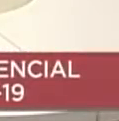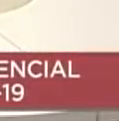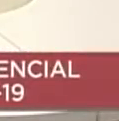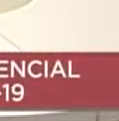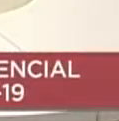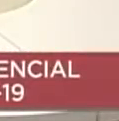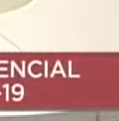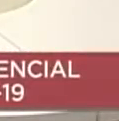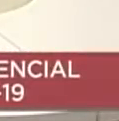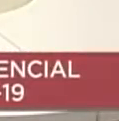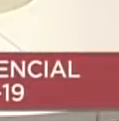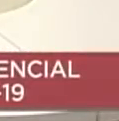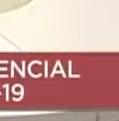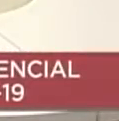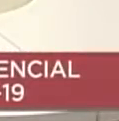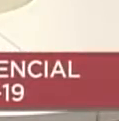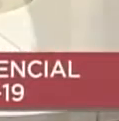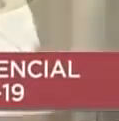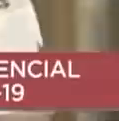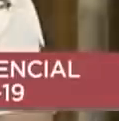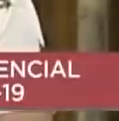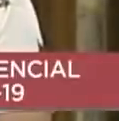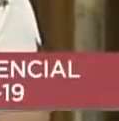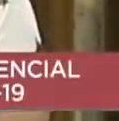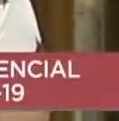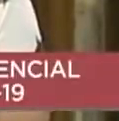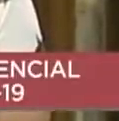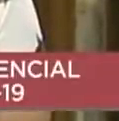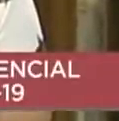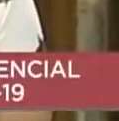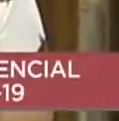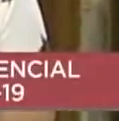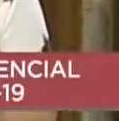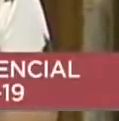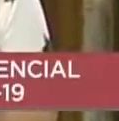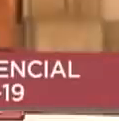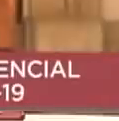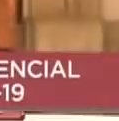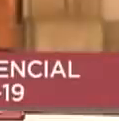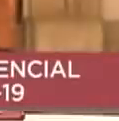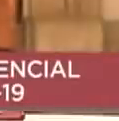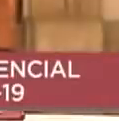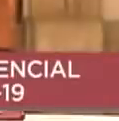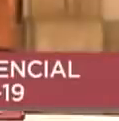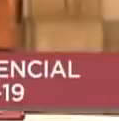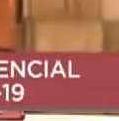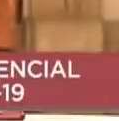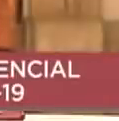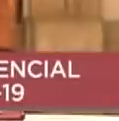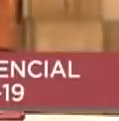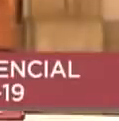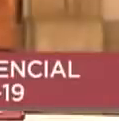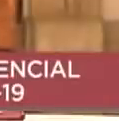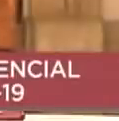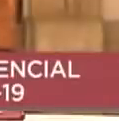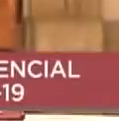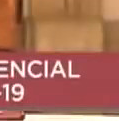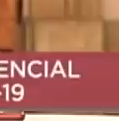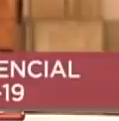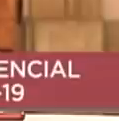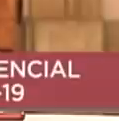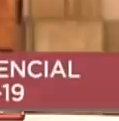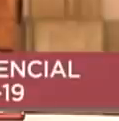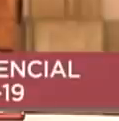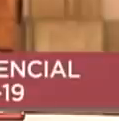ministro de Salud, el ministro de Transporte, la ministra de Ciencia y Tecnología y el almirante en jefe, comandante del